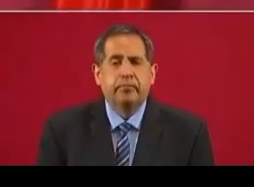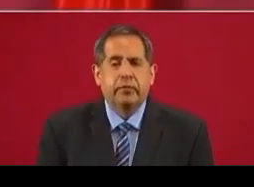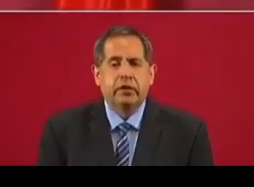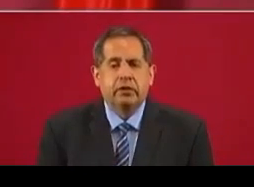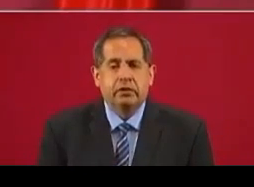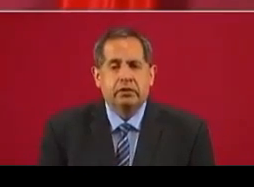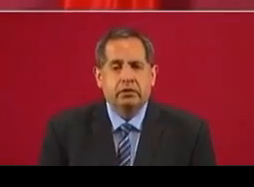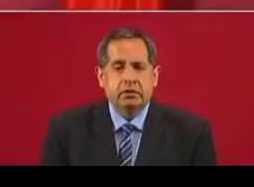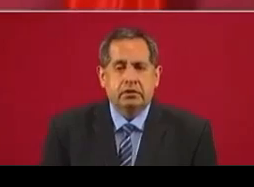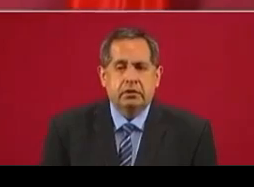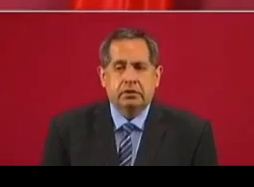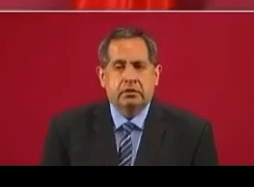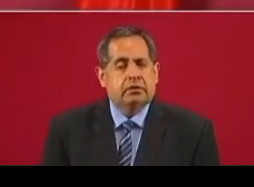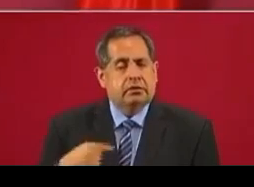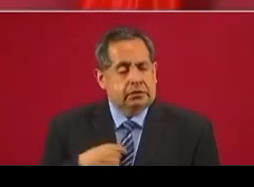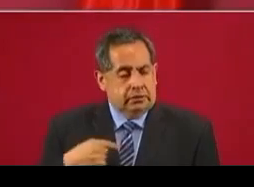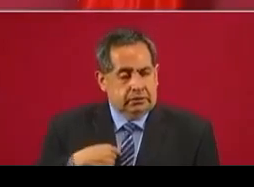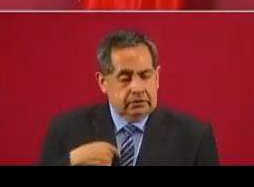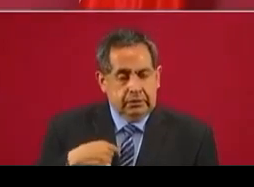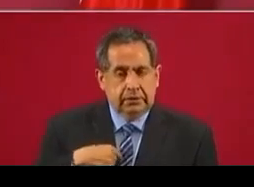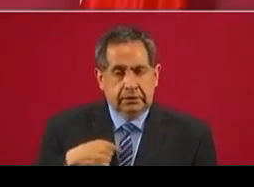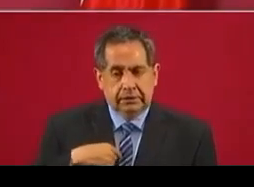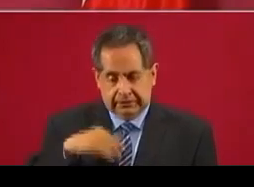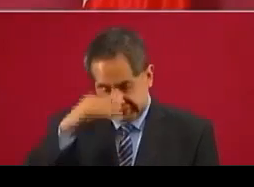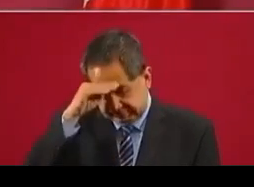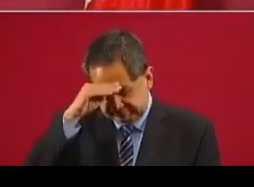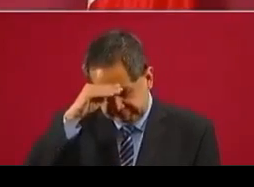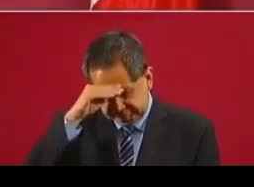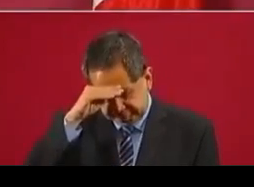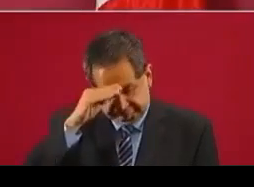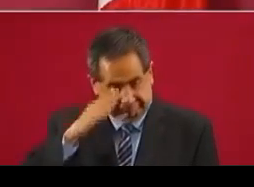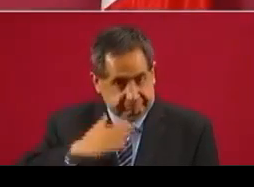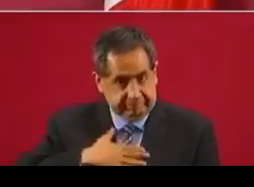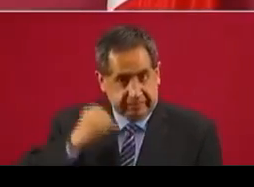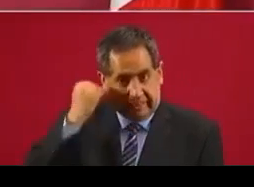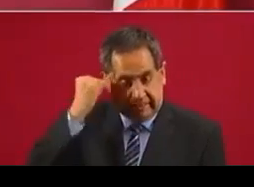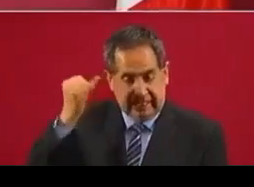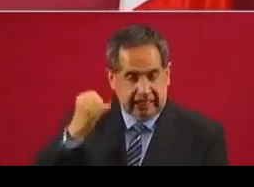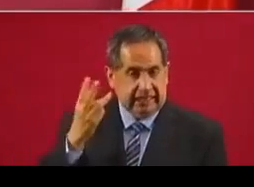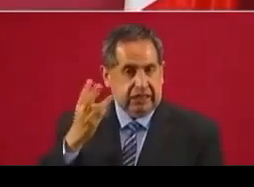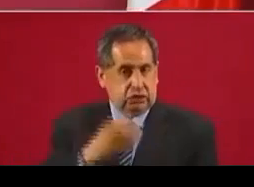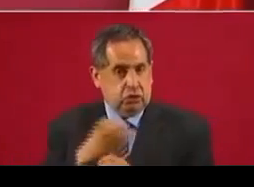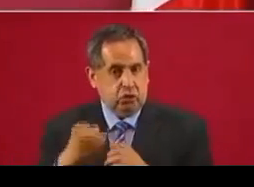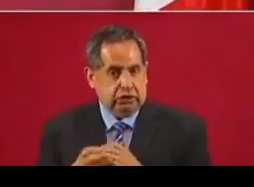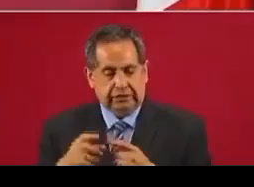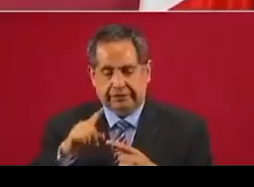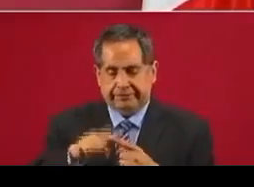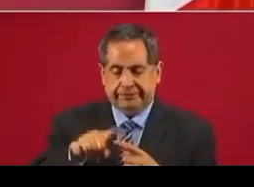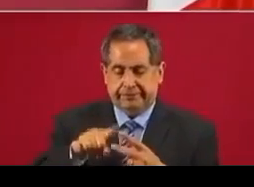yo sostengo tres cosas